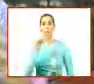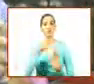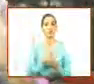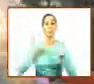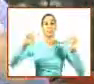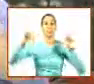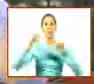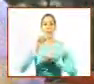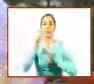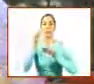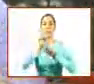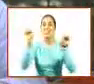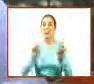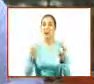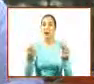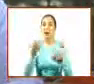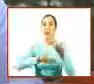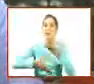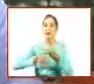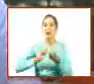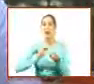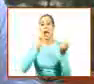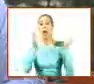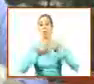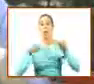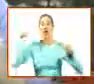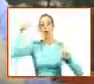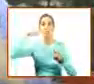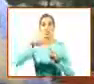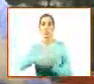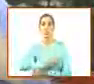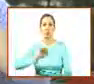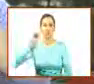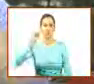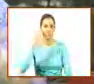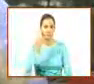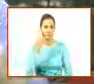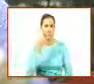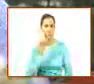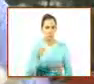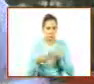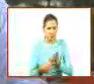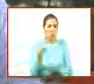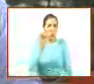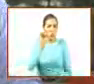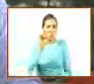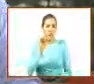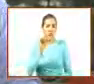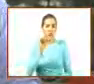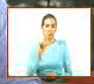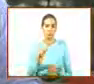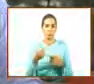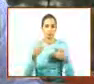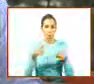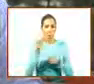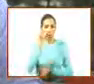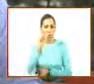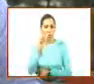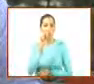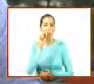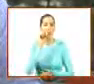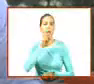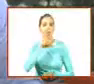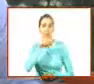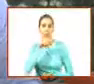del capitalismo y la transición hacia el socialismo. A continuación vamos a reponer para ustedes parte de la intervención del profesor